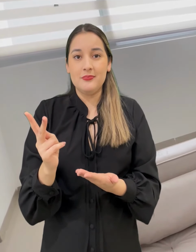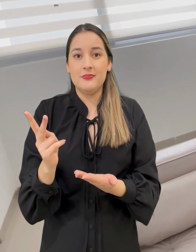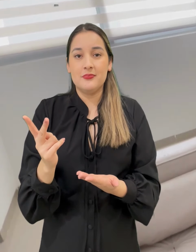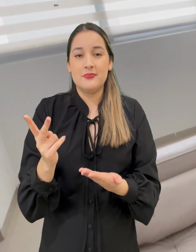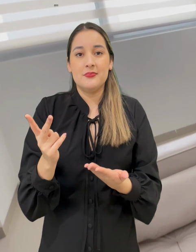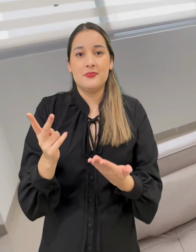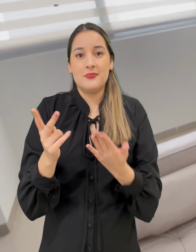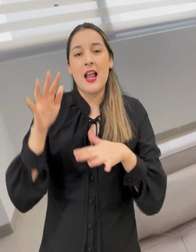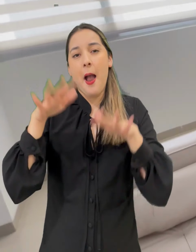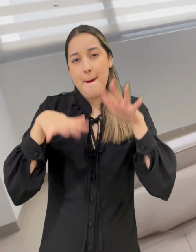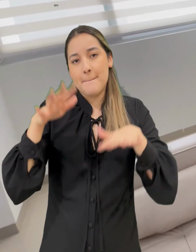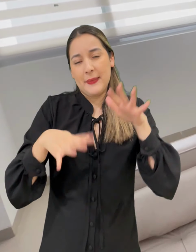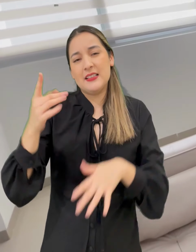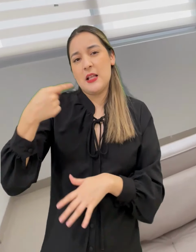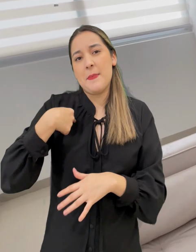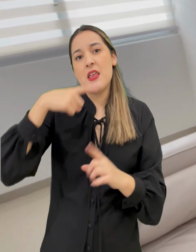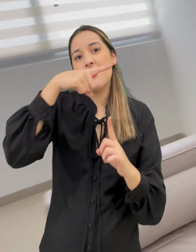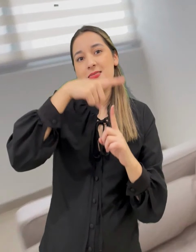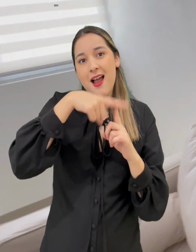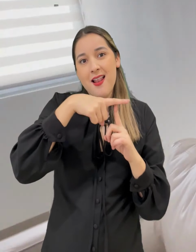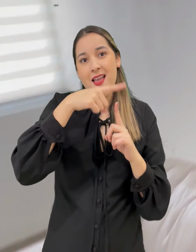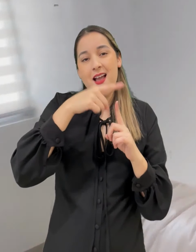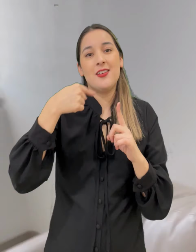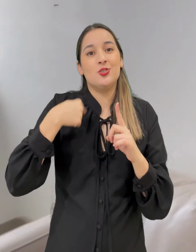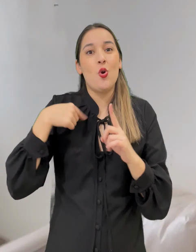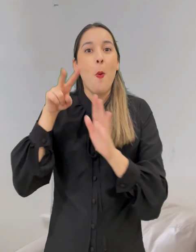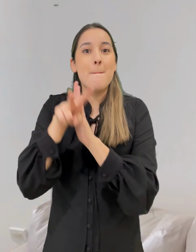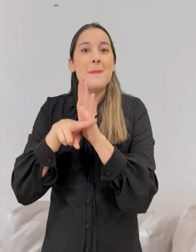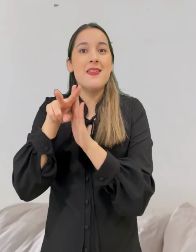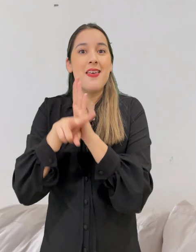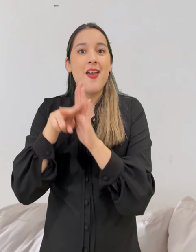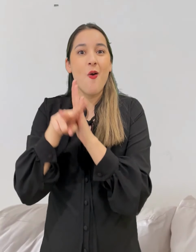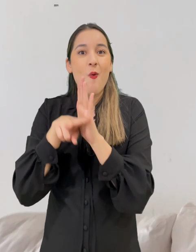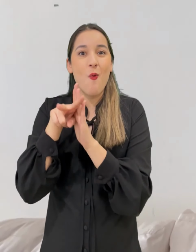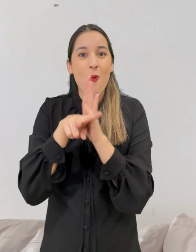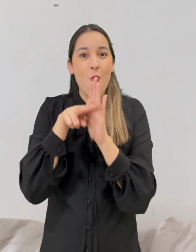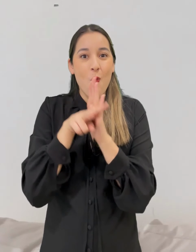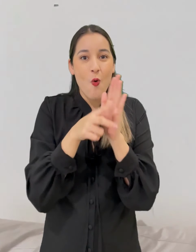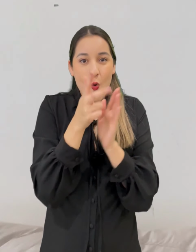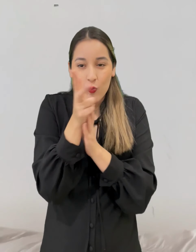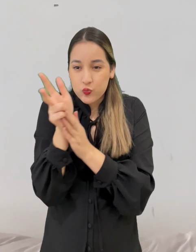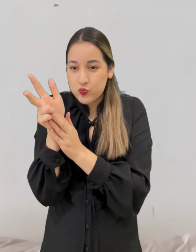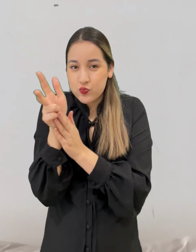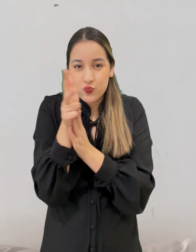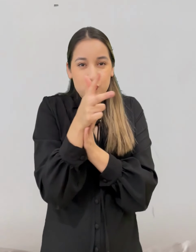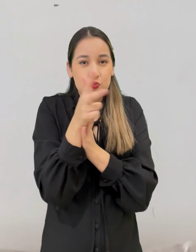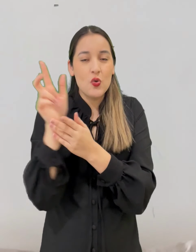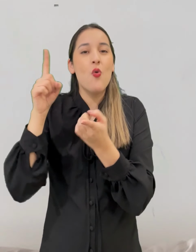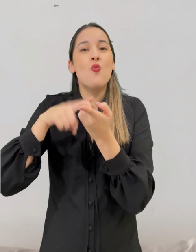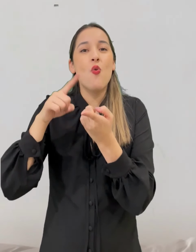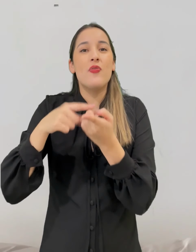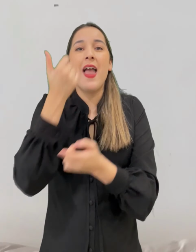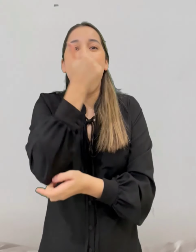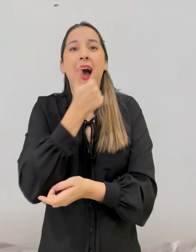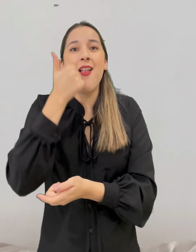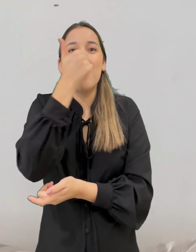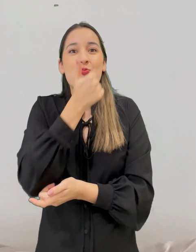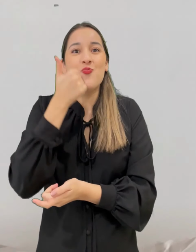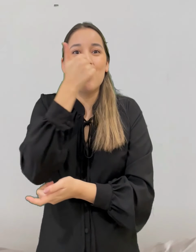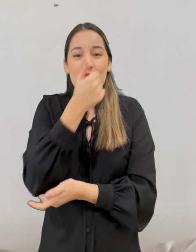dejan bueno a veces me dejan de tarea grabarme con un niño alguna actividad